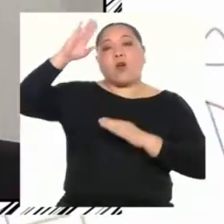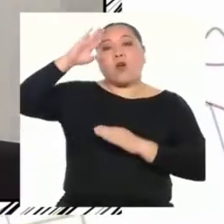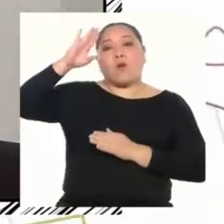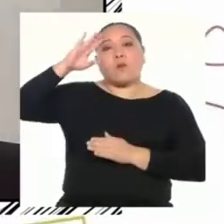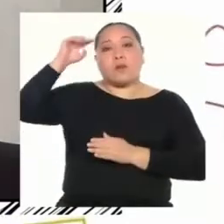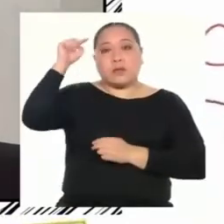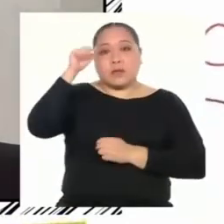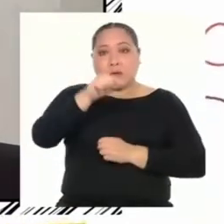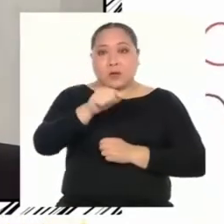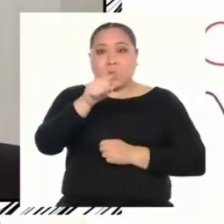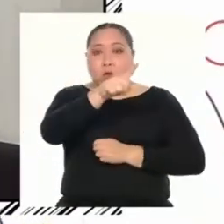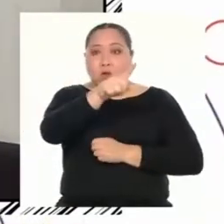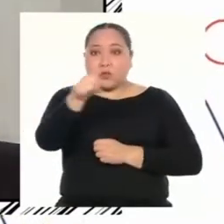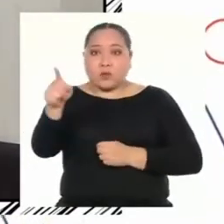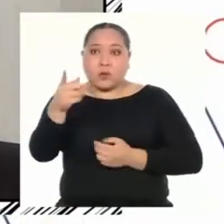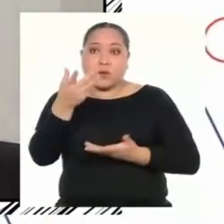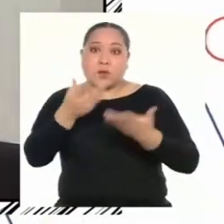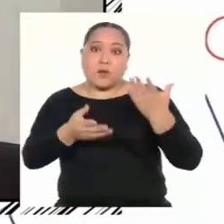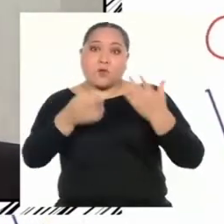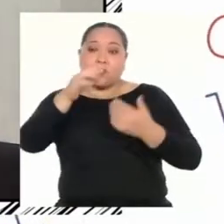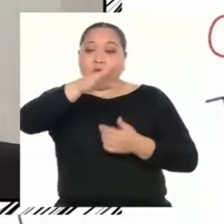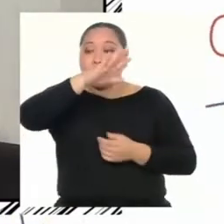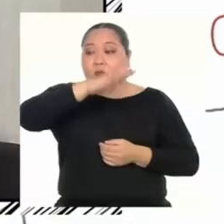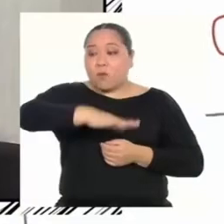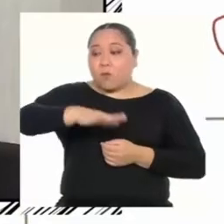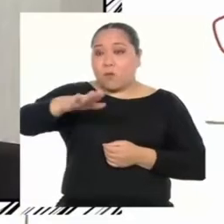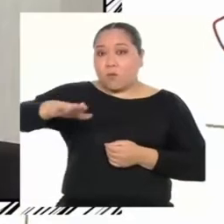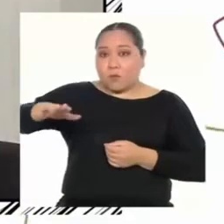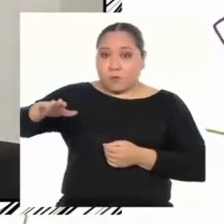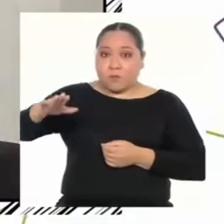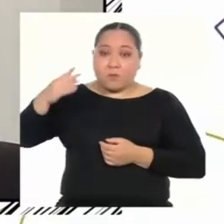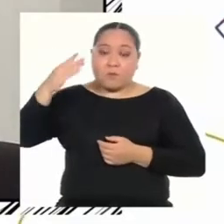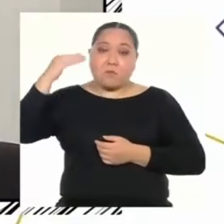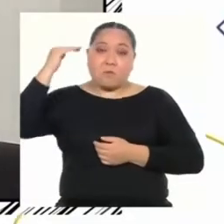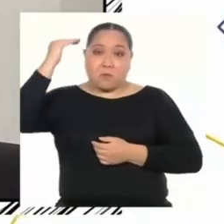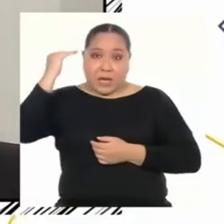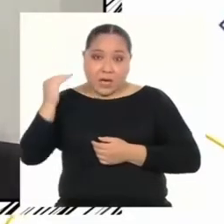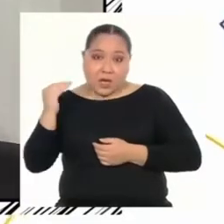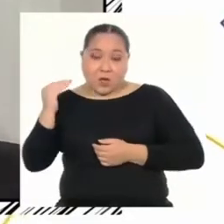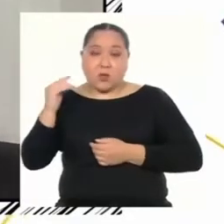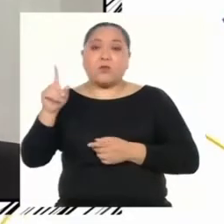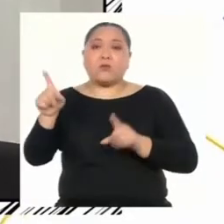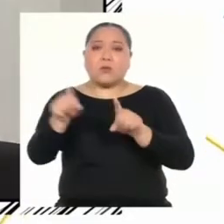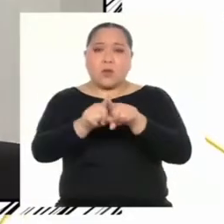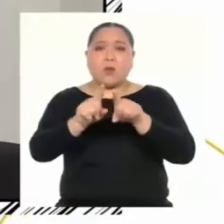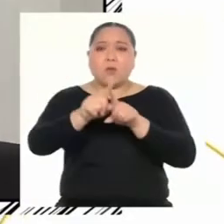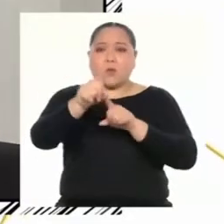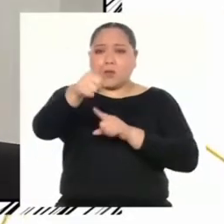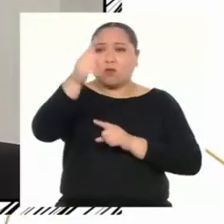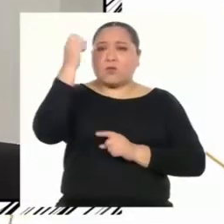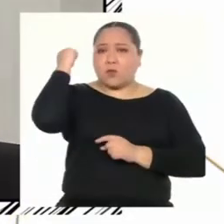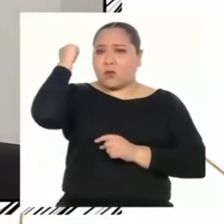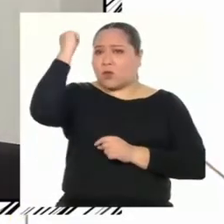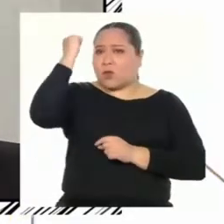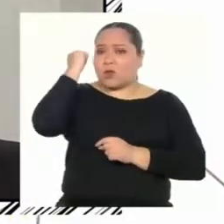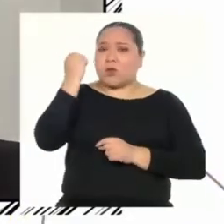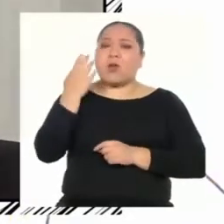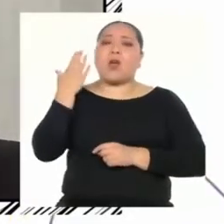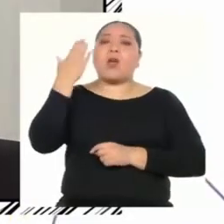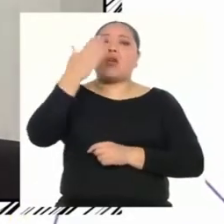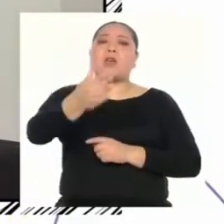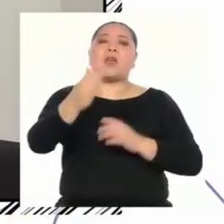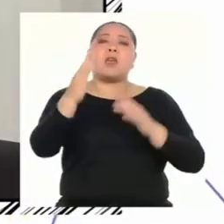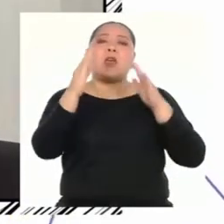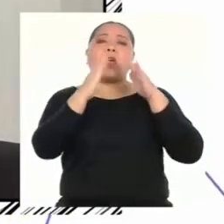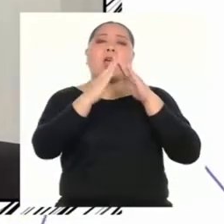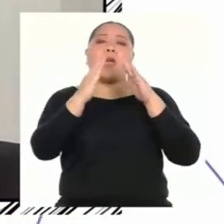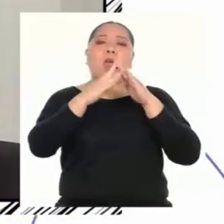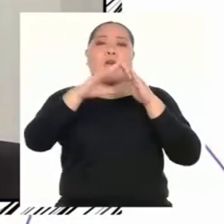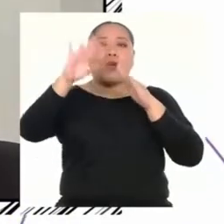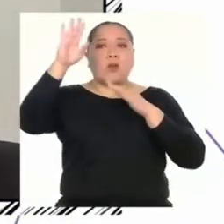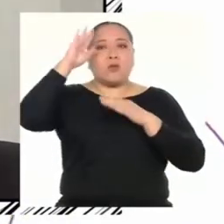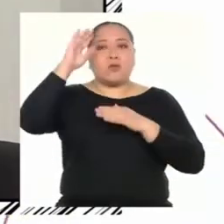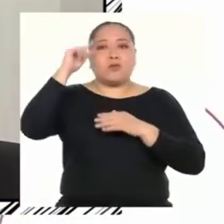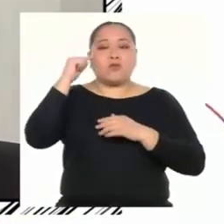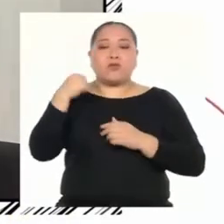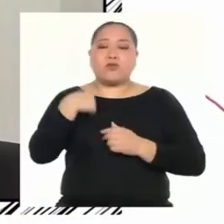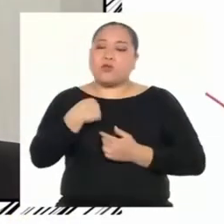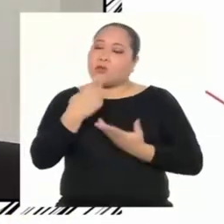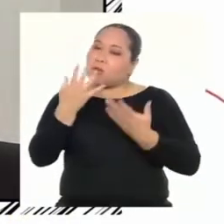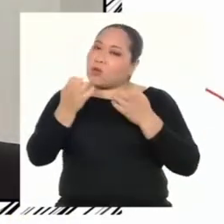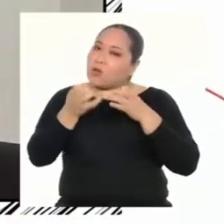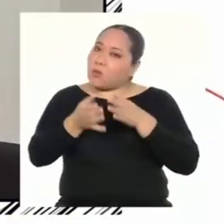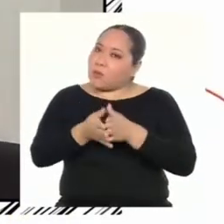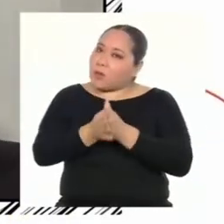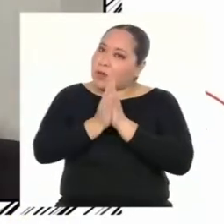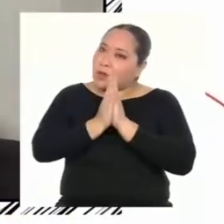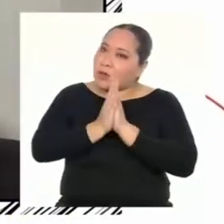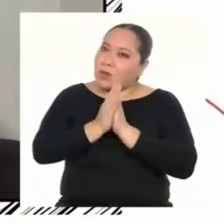¿ya? Ustedes, a pesar de que son pequeños, también tienen derecho a ir a una comisaría. Solamente que aquí yo les quiero